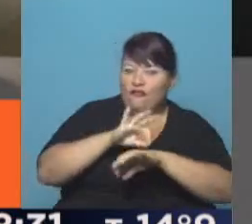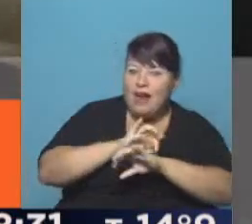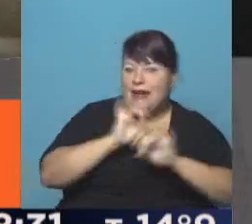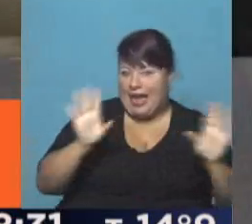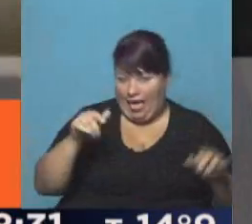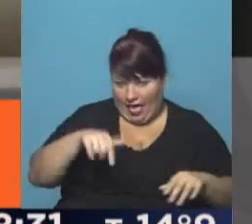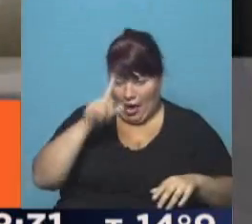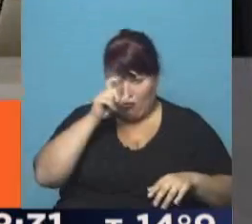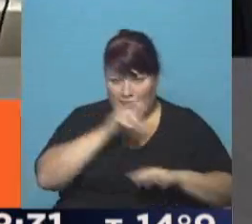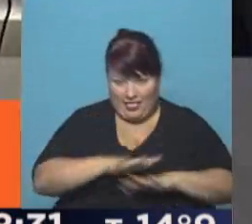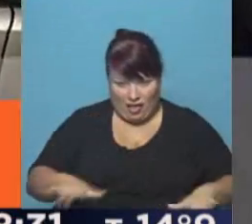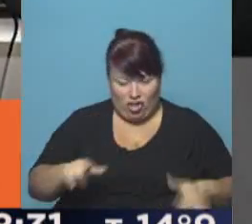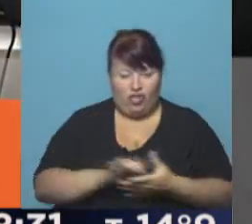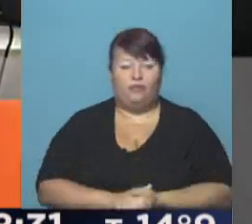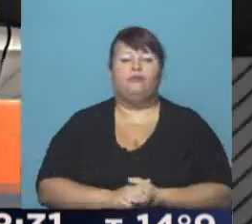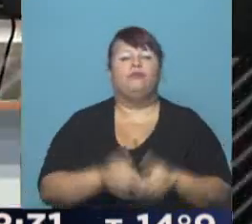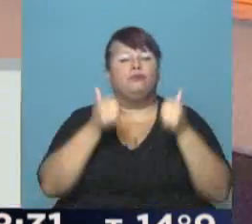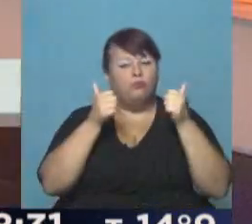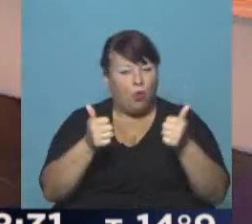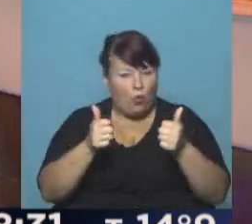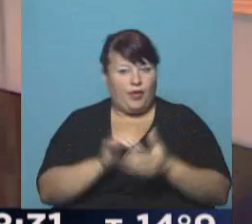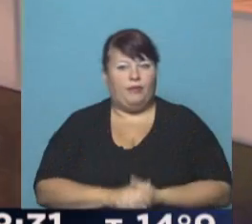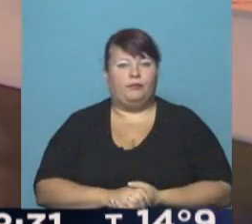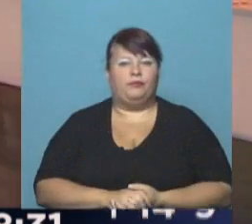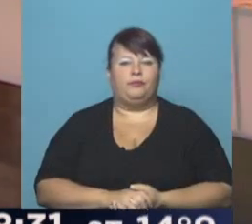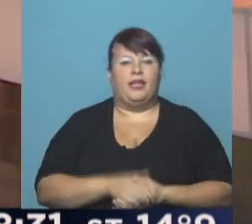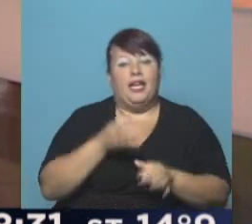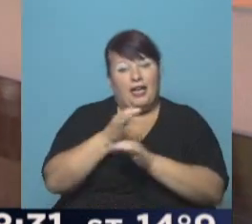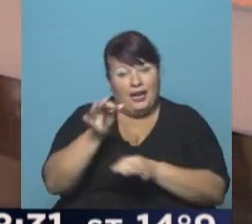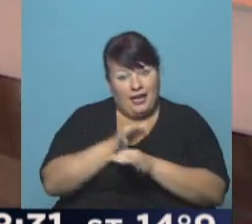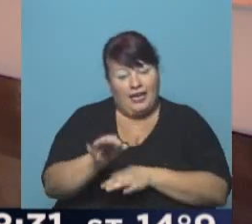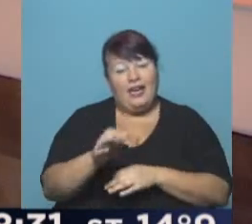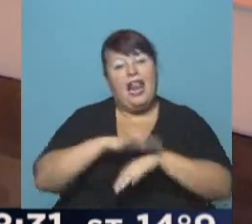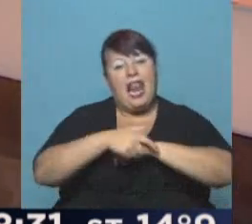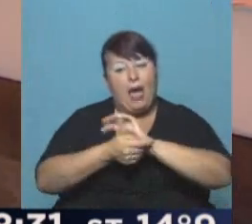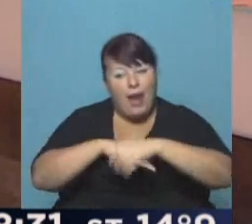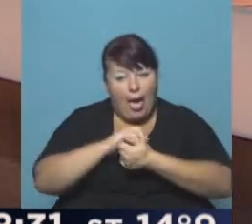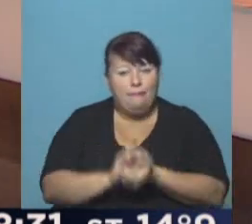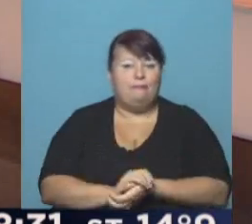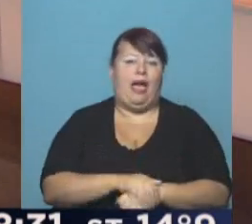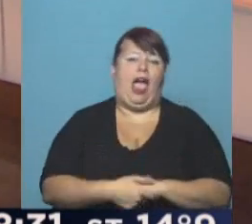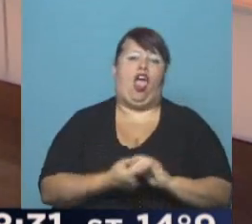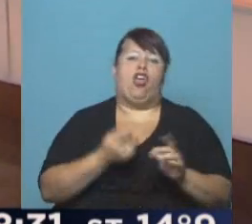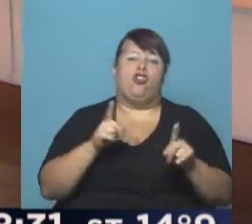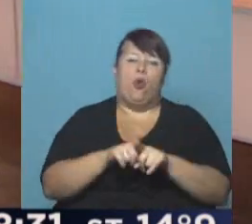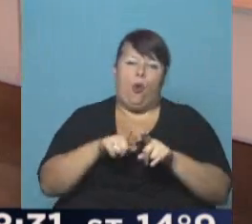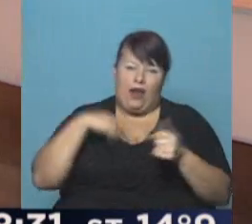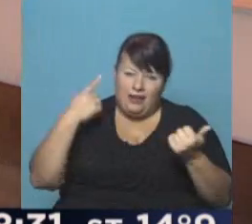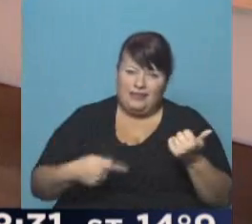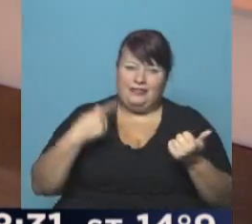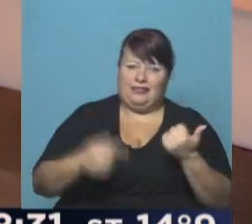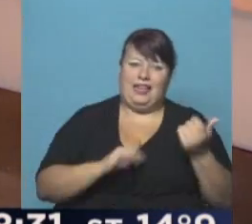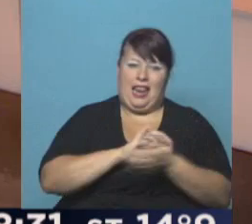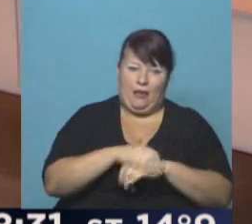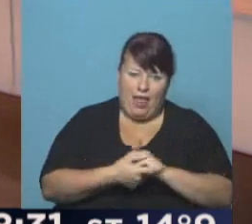víctimas aquí en el Hospital de Niños. Muy bien, la recomendación, que se laven las manos lo más asiduamente